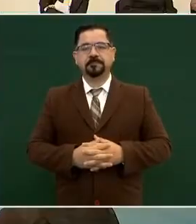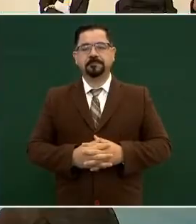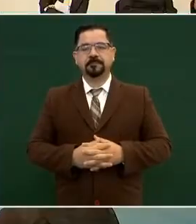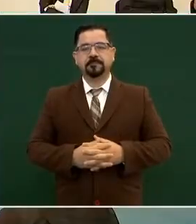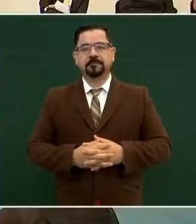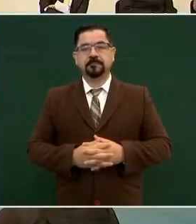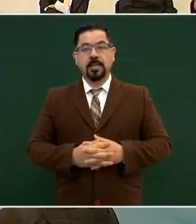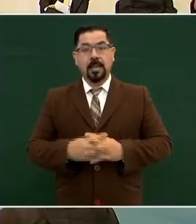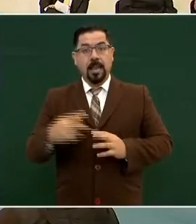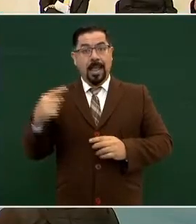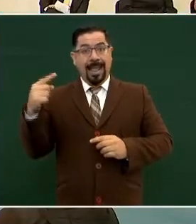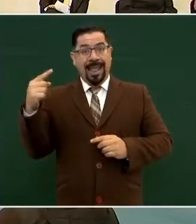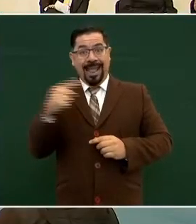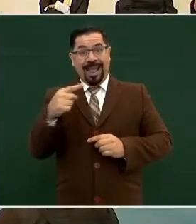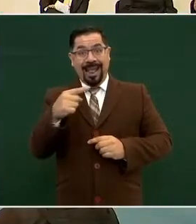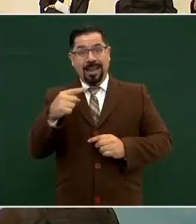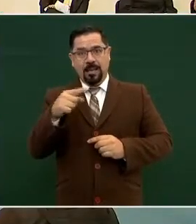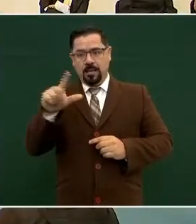Y él gana